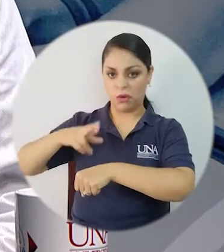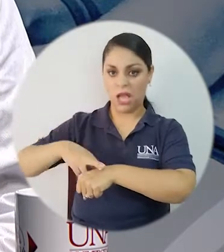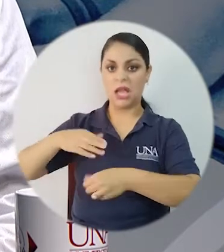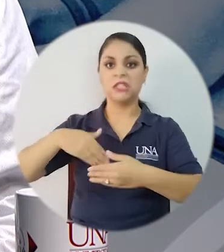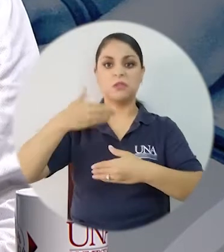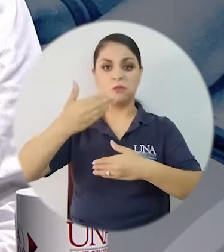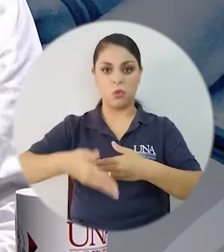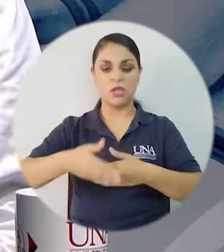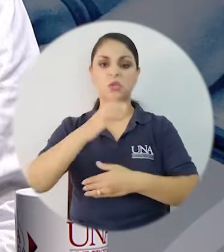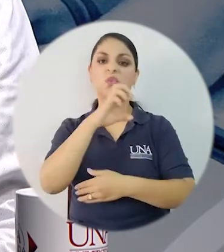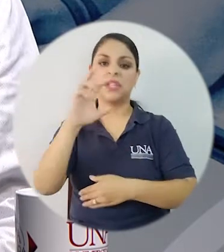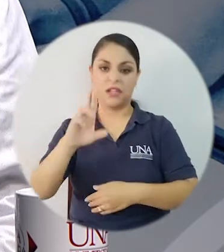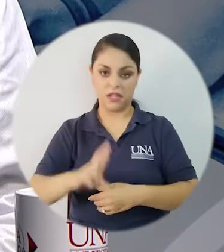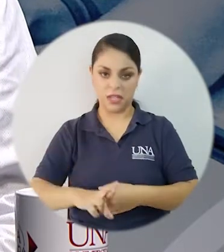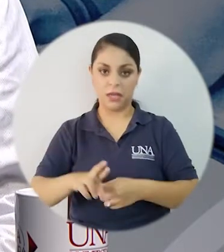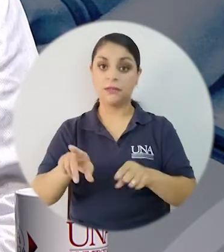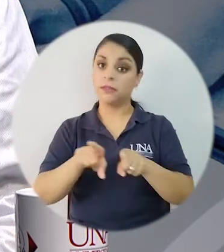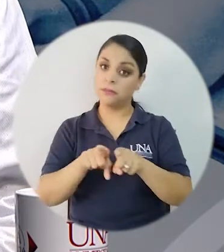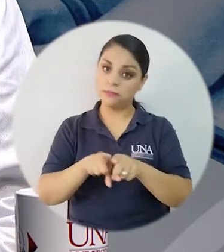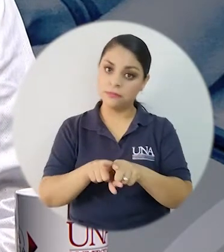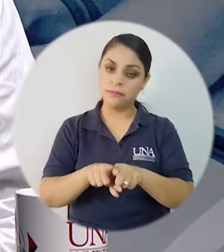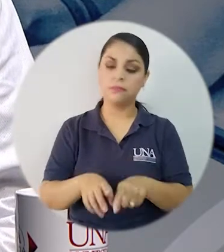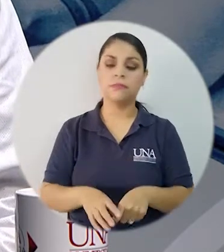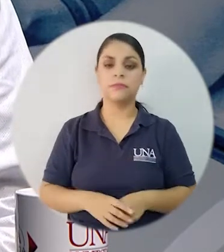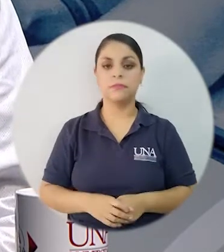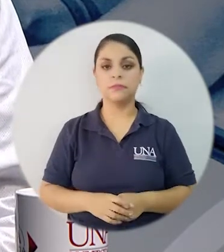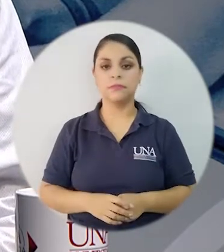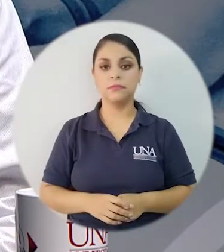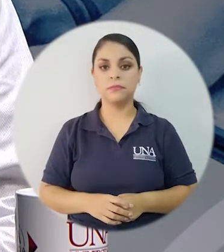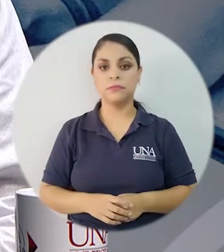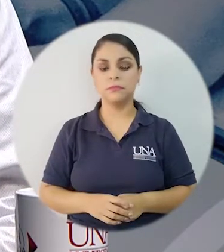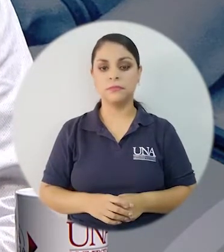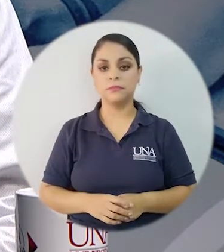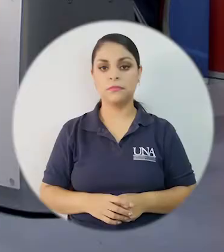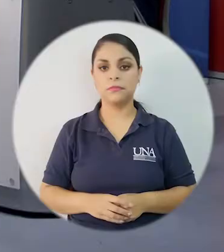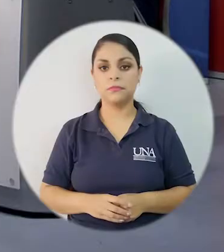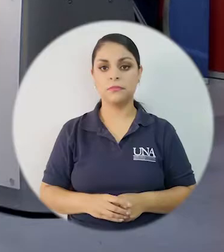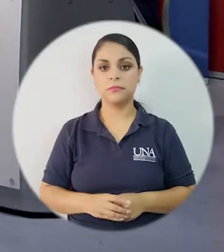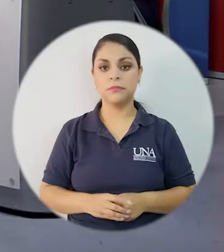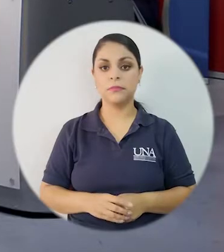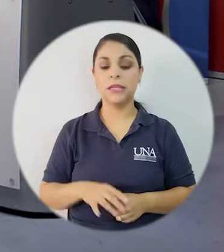declara como república, y luego aparecerá ya Costa Rica también. Un